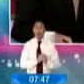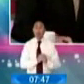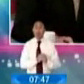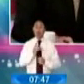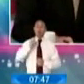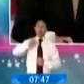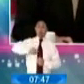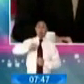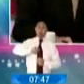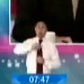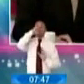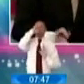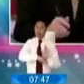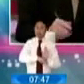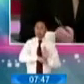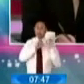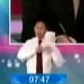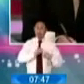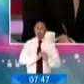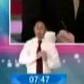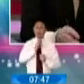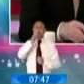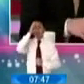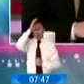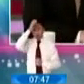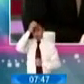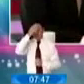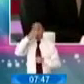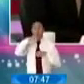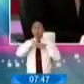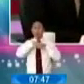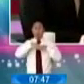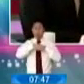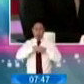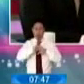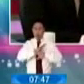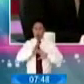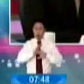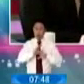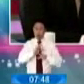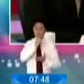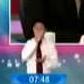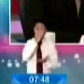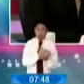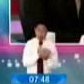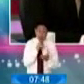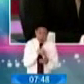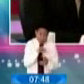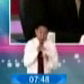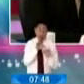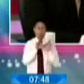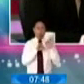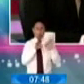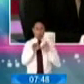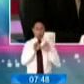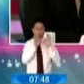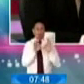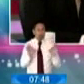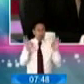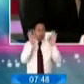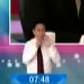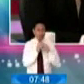los salarios, que desaparecía el concepto del salario básico. Con el veto se hace una aclaración, una precisión